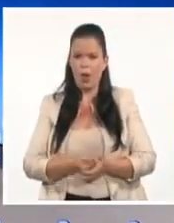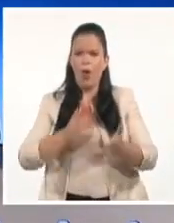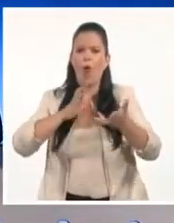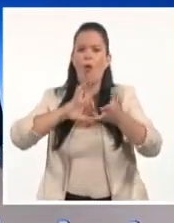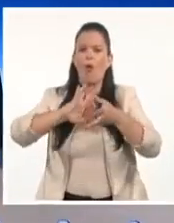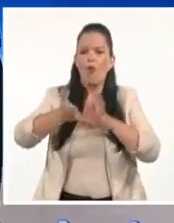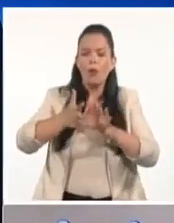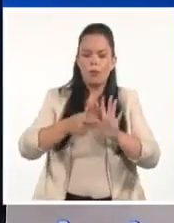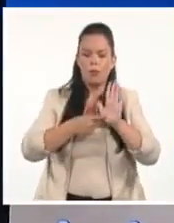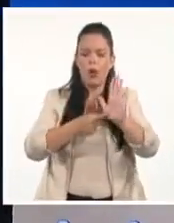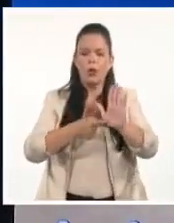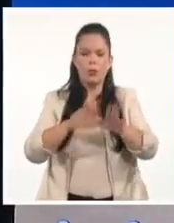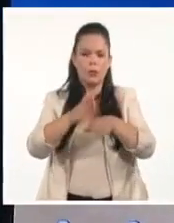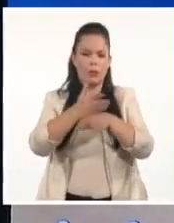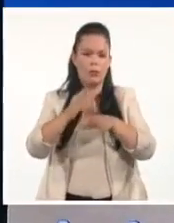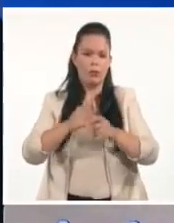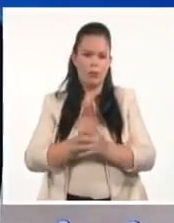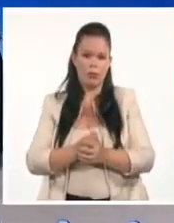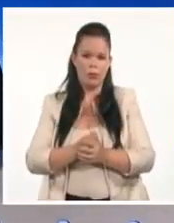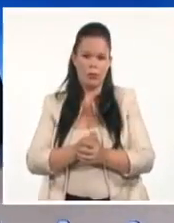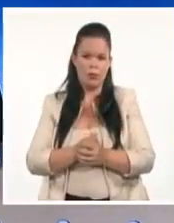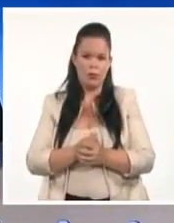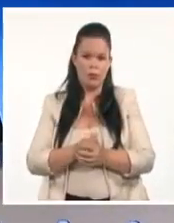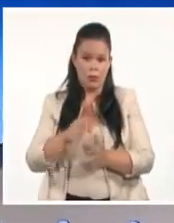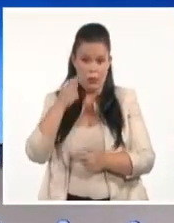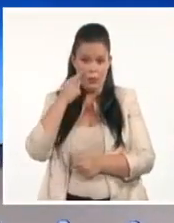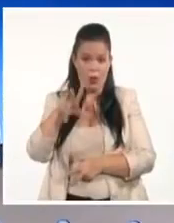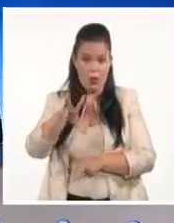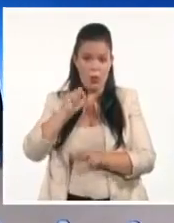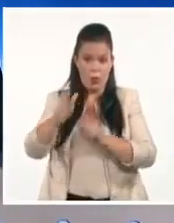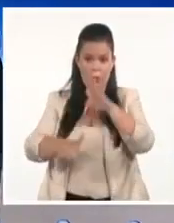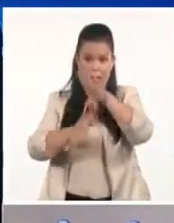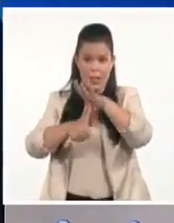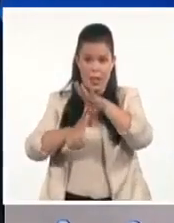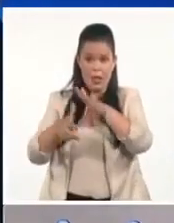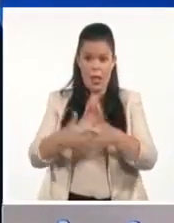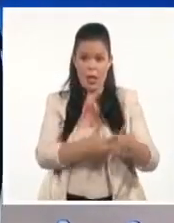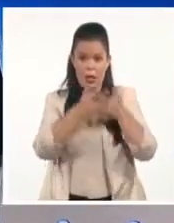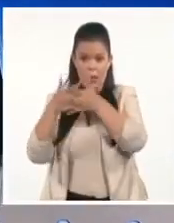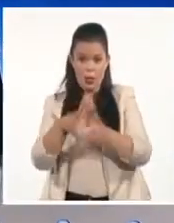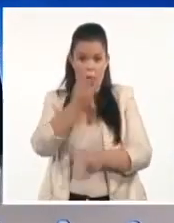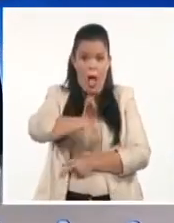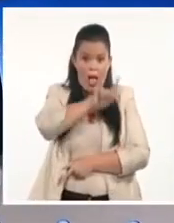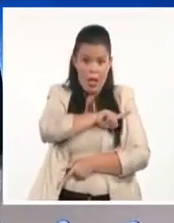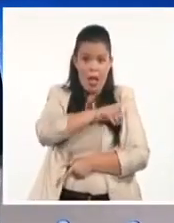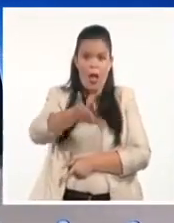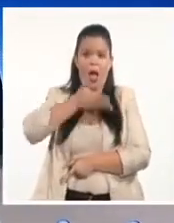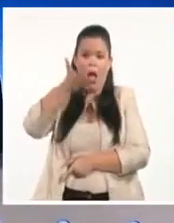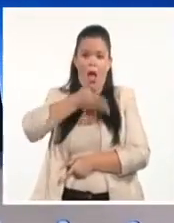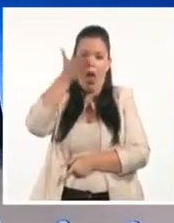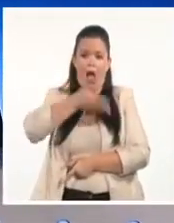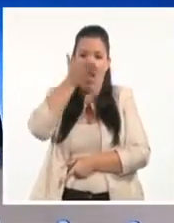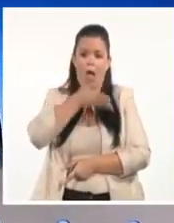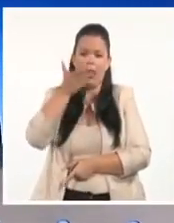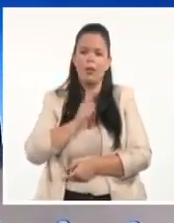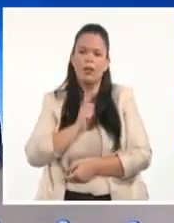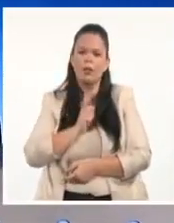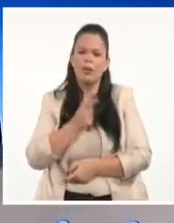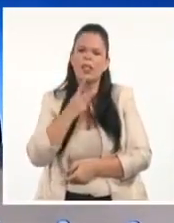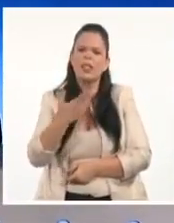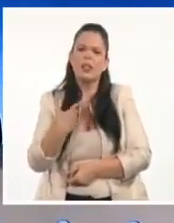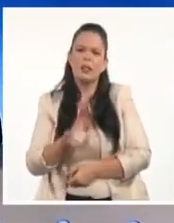símbolos. Mire, Joe Biden habló ayer sobre Cuba y él, que tanto se ufanó en su campaña de